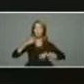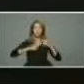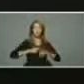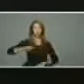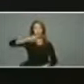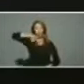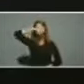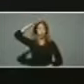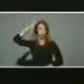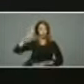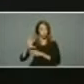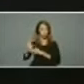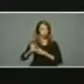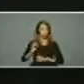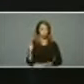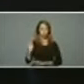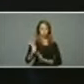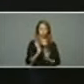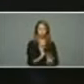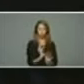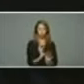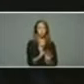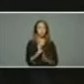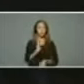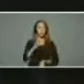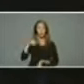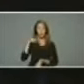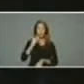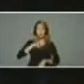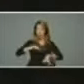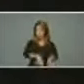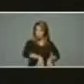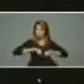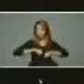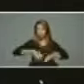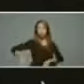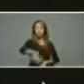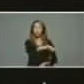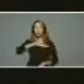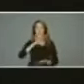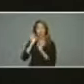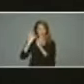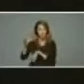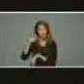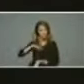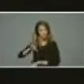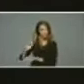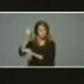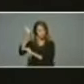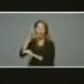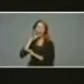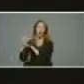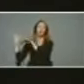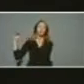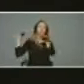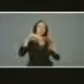las legiones romanas después de conquistar territorio gitano regresan a